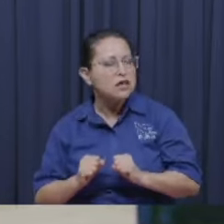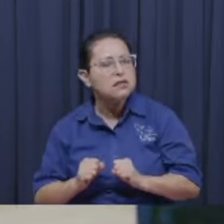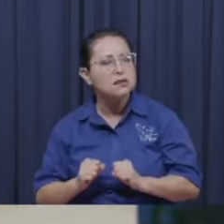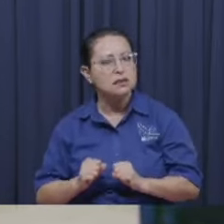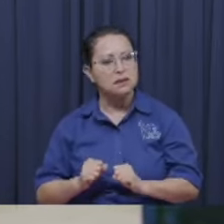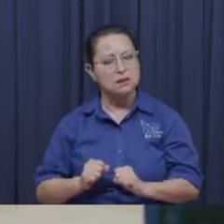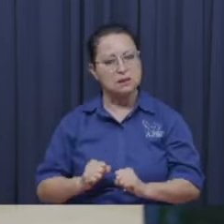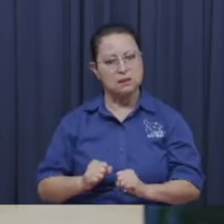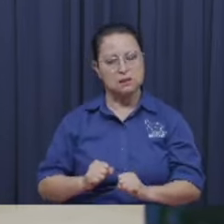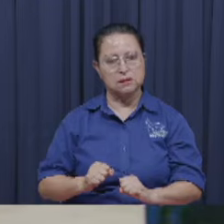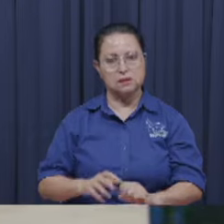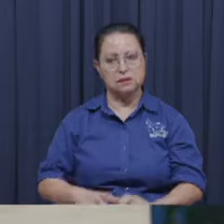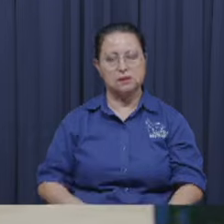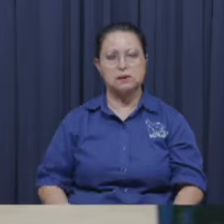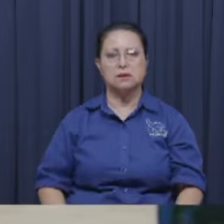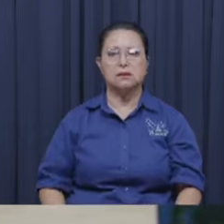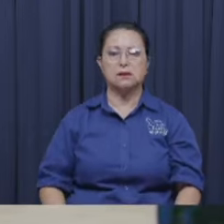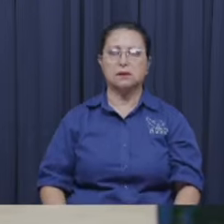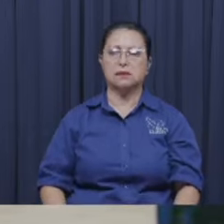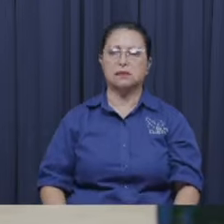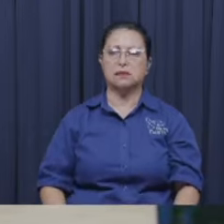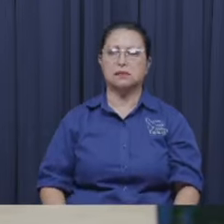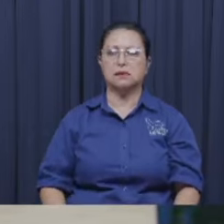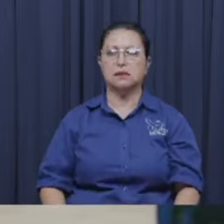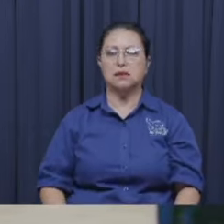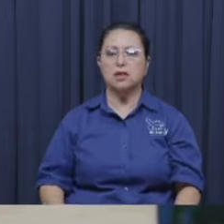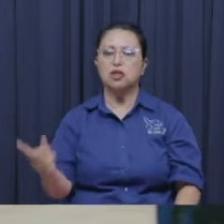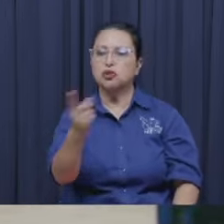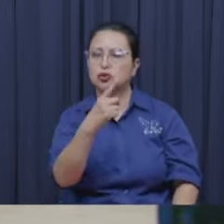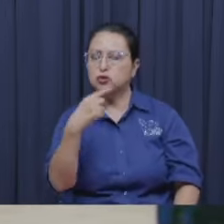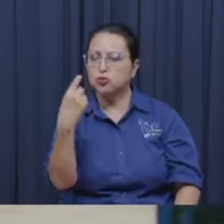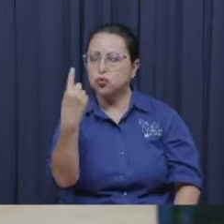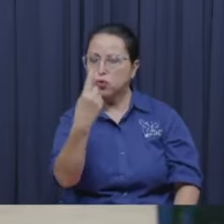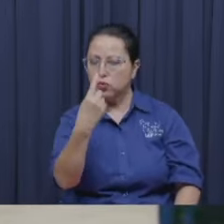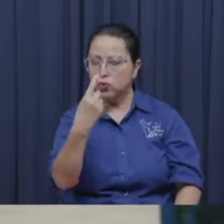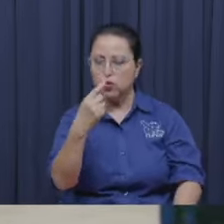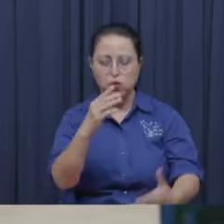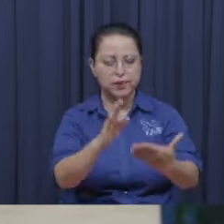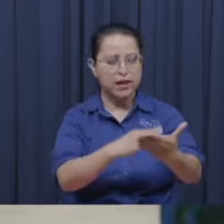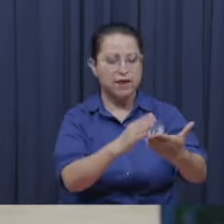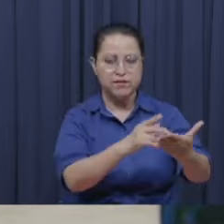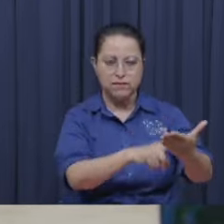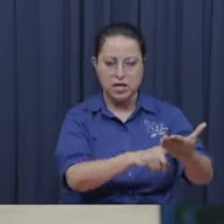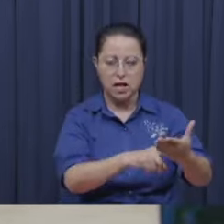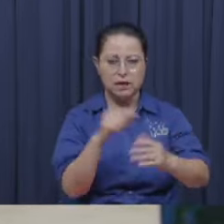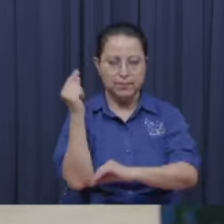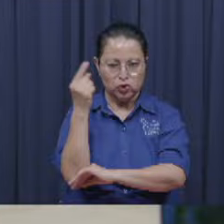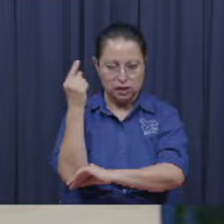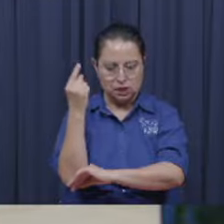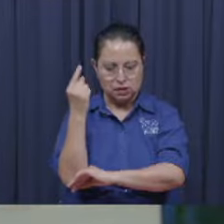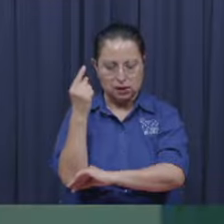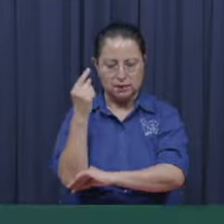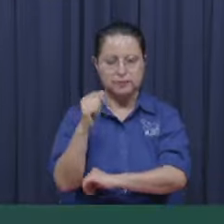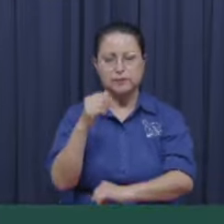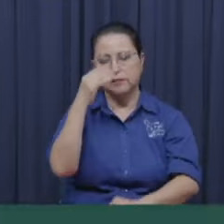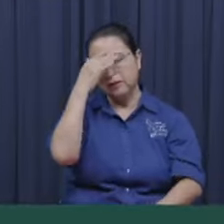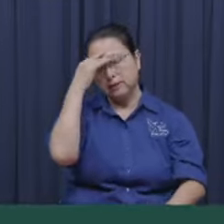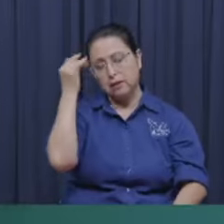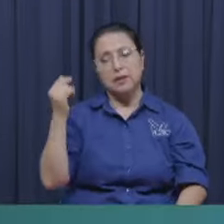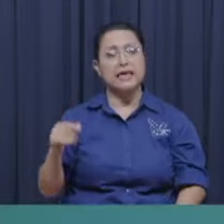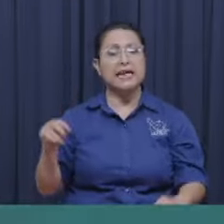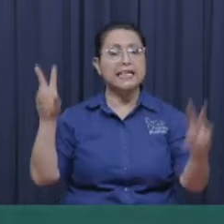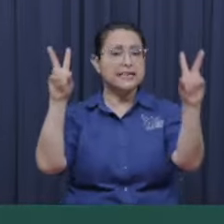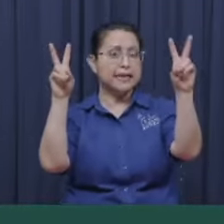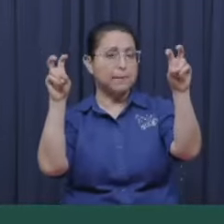temas que les vamos a dar seguimiento porque son extremadamente importantes. Pero yo le puse a este tema